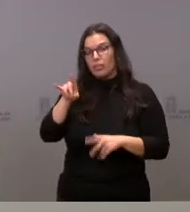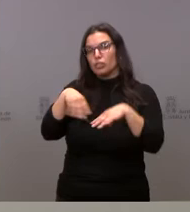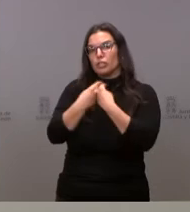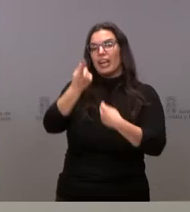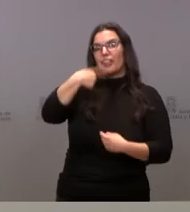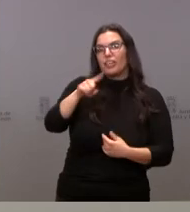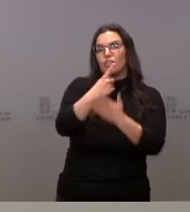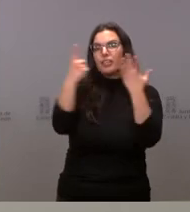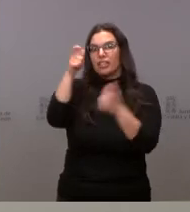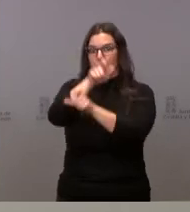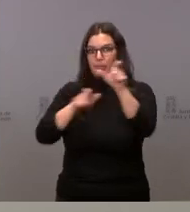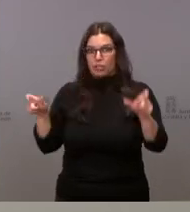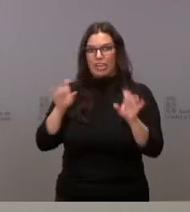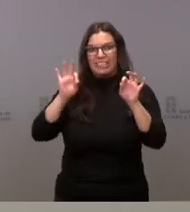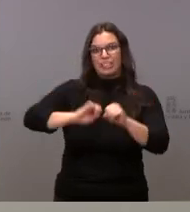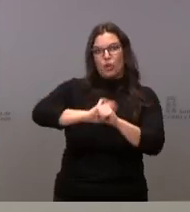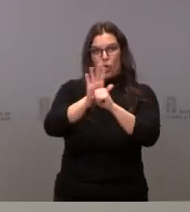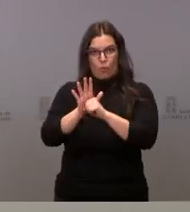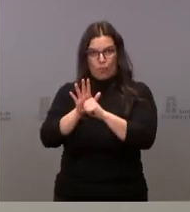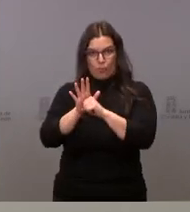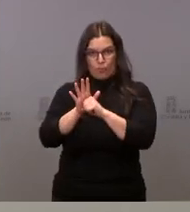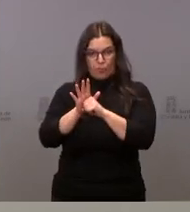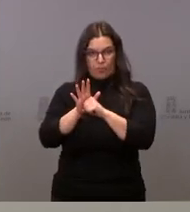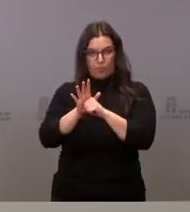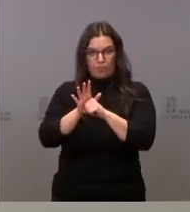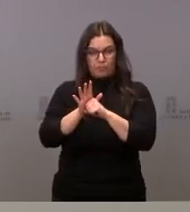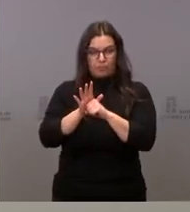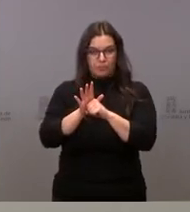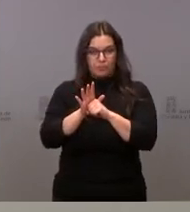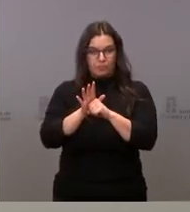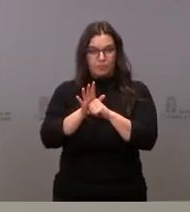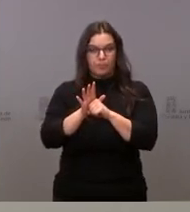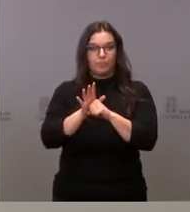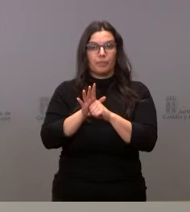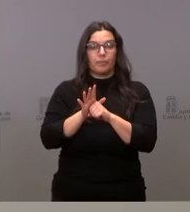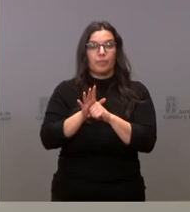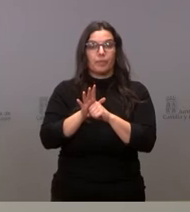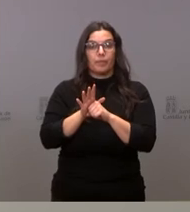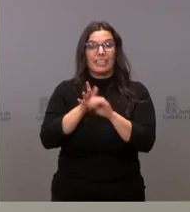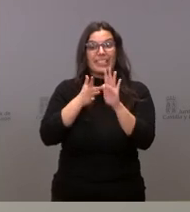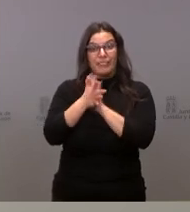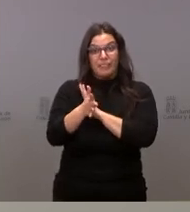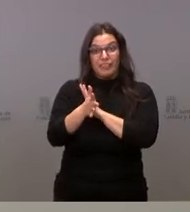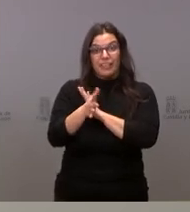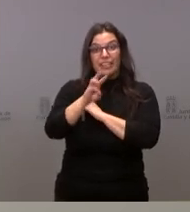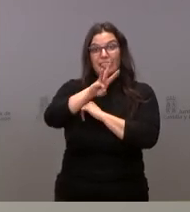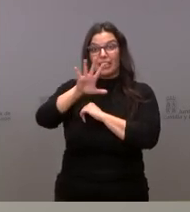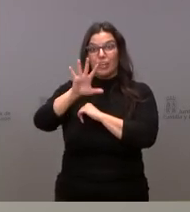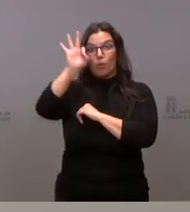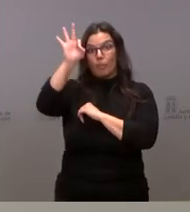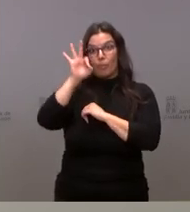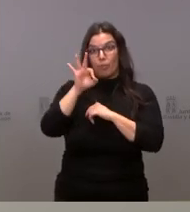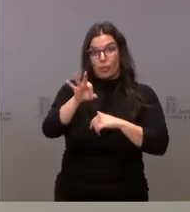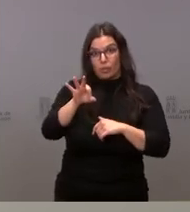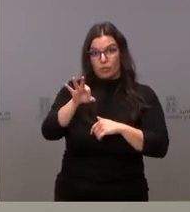116 pacientes por ingresados por causa de el coronavirus lo que supone un 35 por ciento de